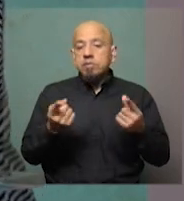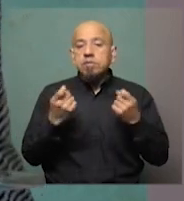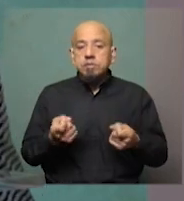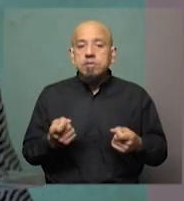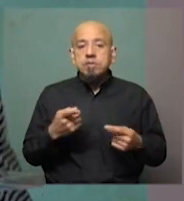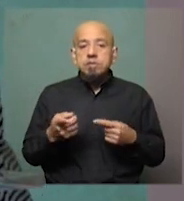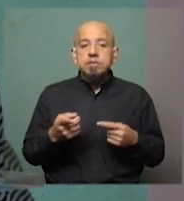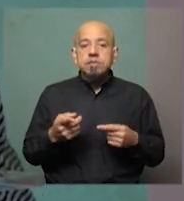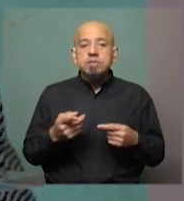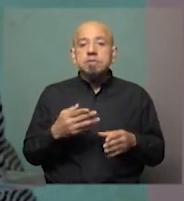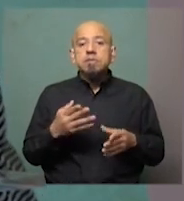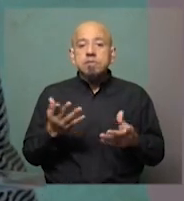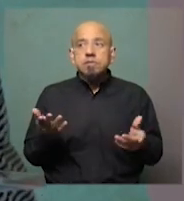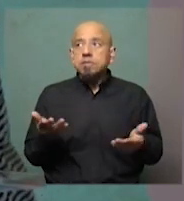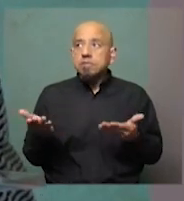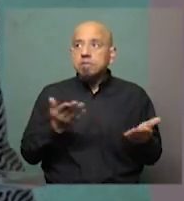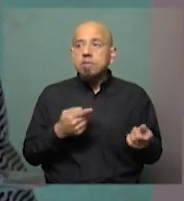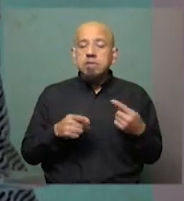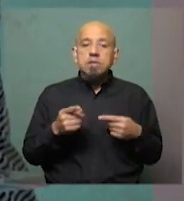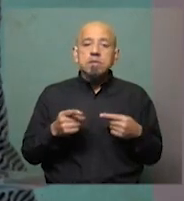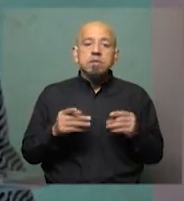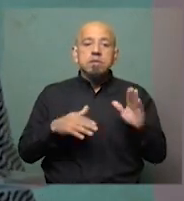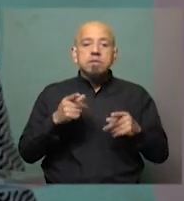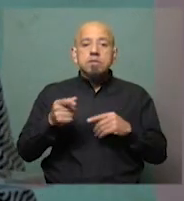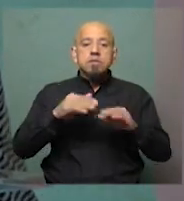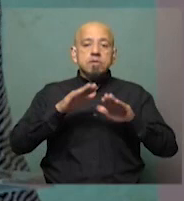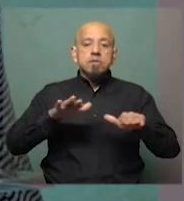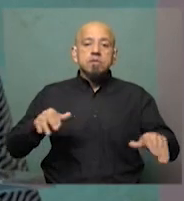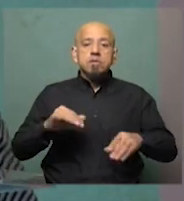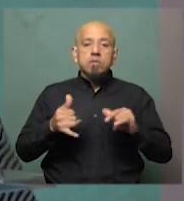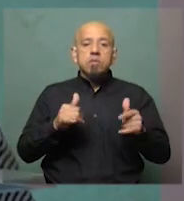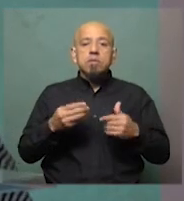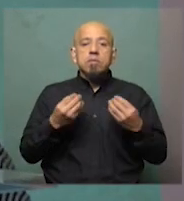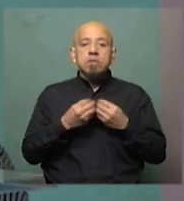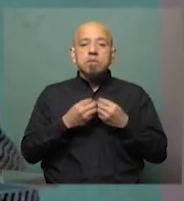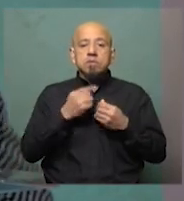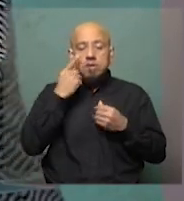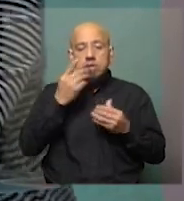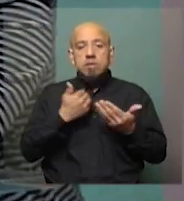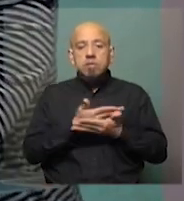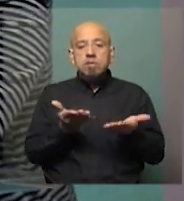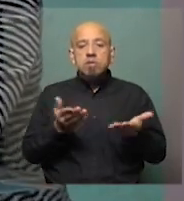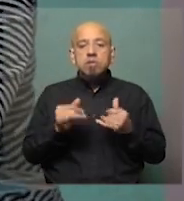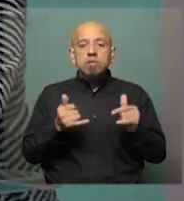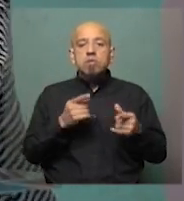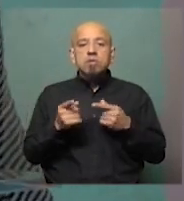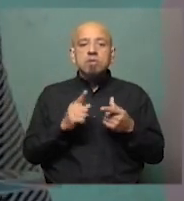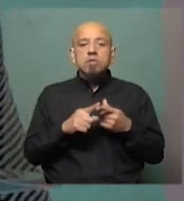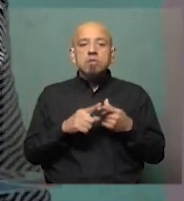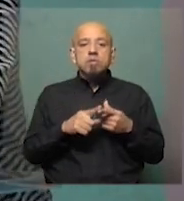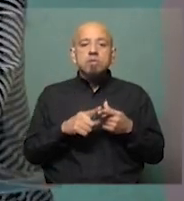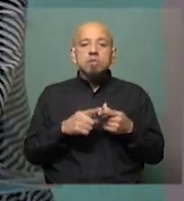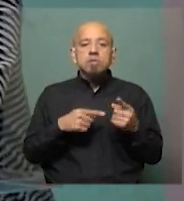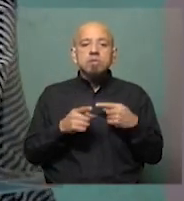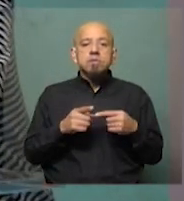salir afuera, y bueno, invita de una vez en cuando a ese niño que juega mucho a que te muestre lo que estás jugando, y claro, quizá podés